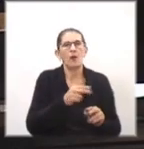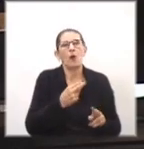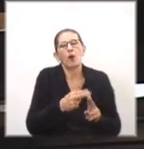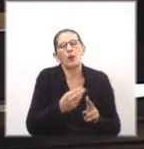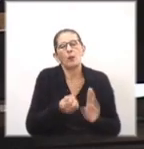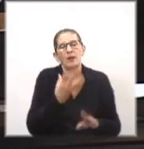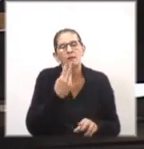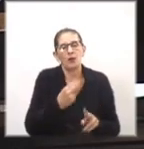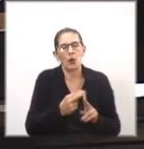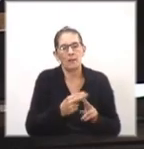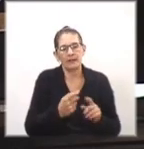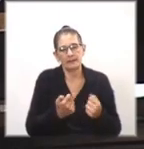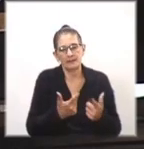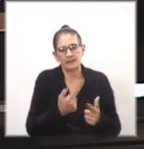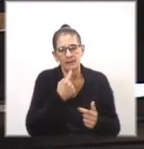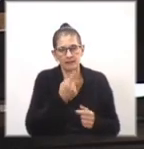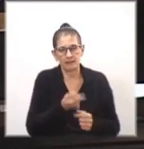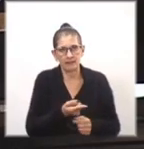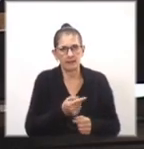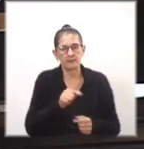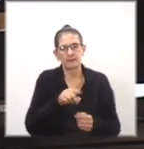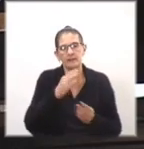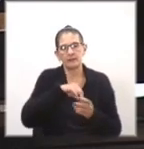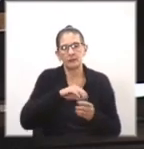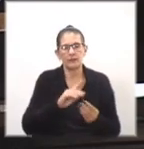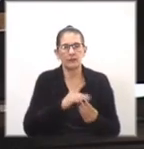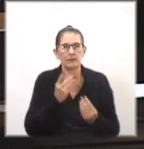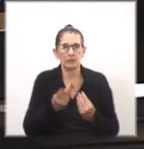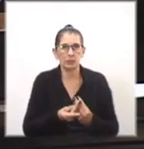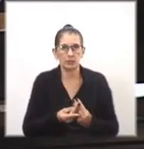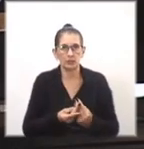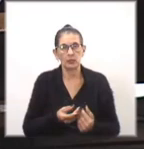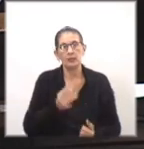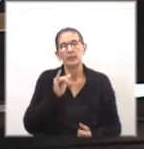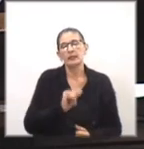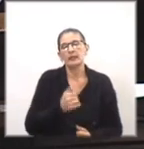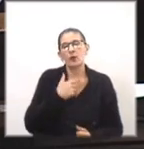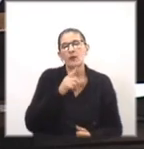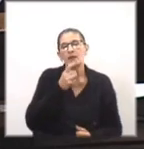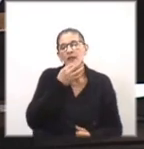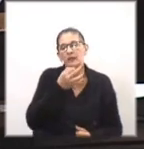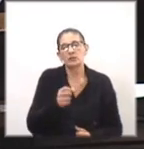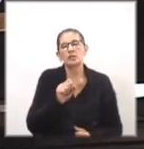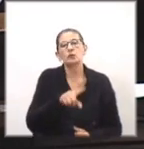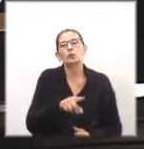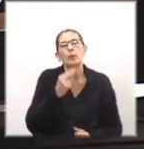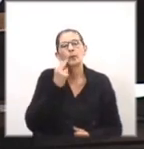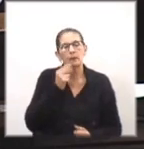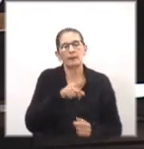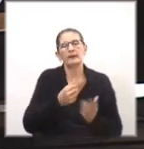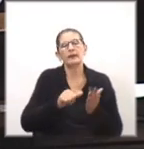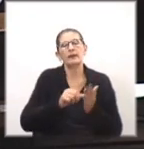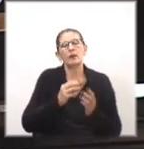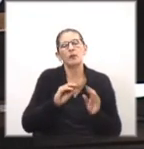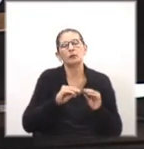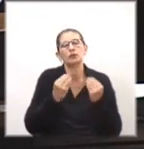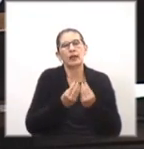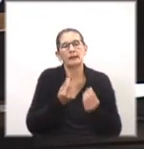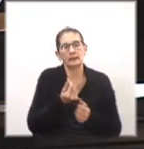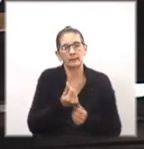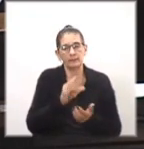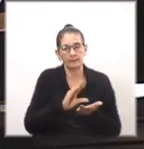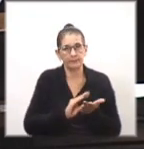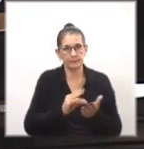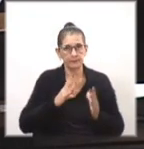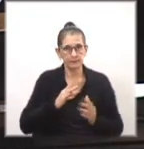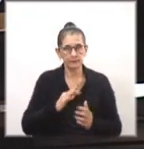da en el proyecto y no vean menguados sus montos jubilatorios. Las proyecciones otorgadas por el gobierno